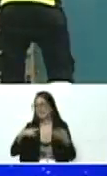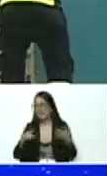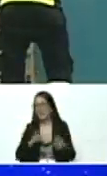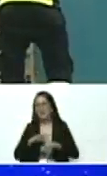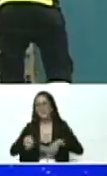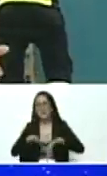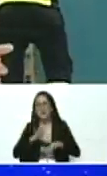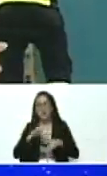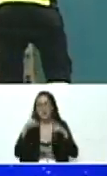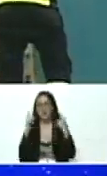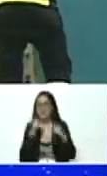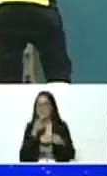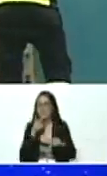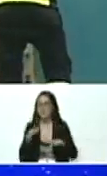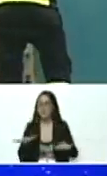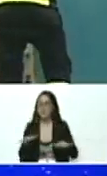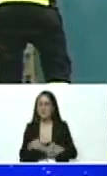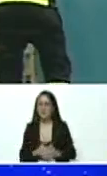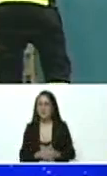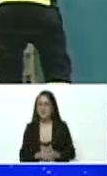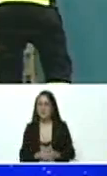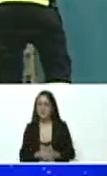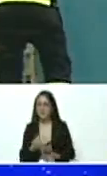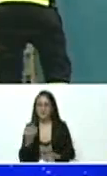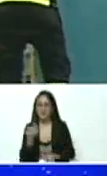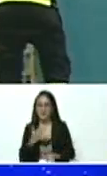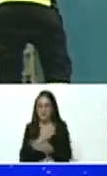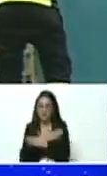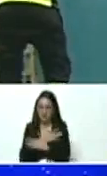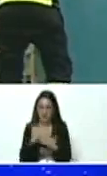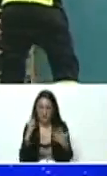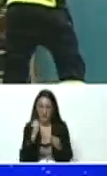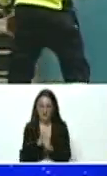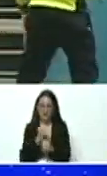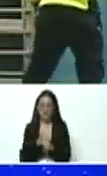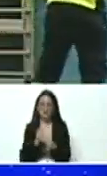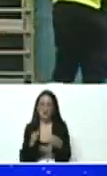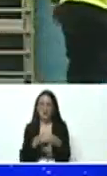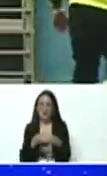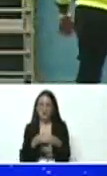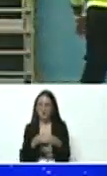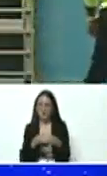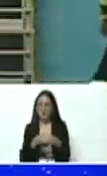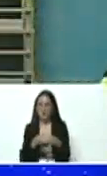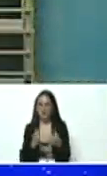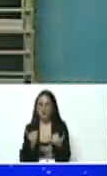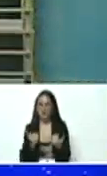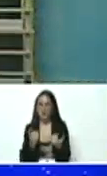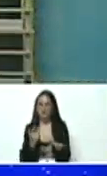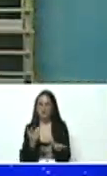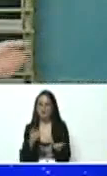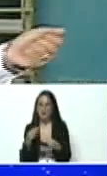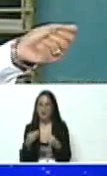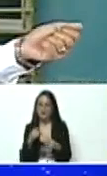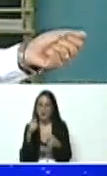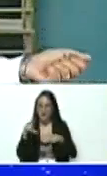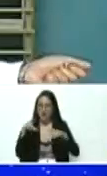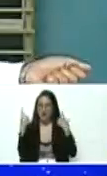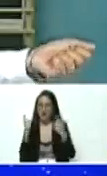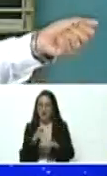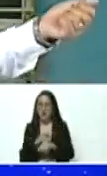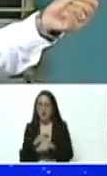se meta, esto es una belleza. De verdad, quiero felicitar el trabajo conjunto que hacen por La Guaira, el